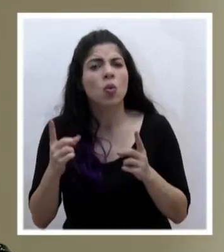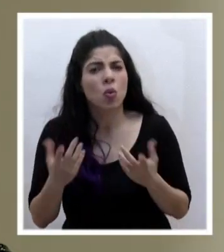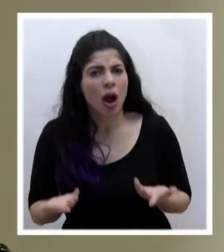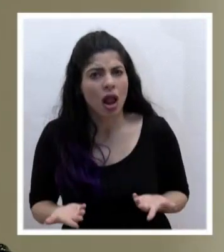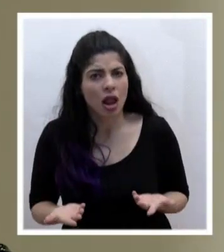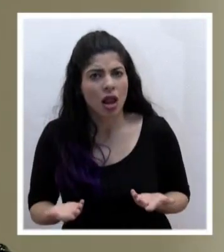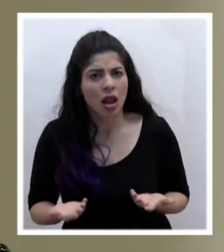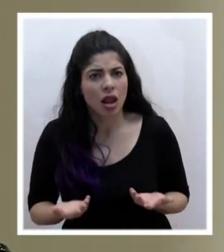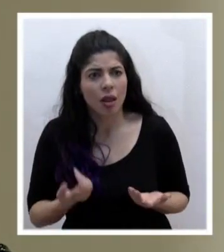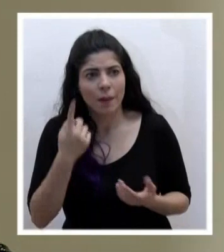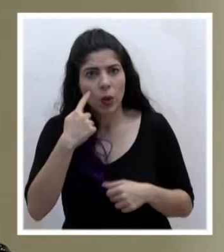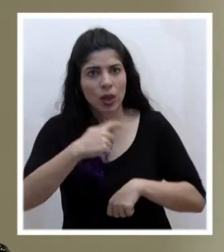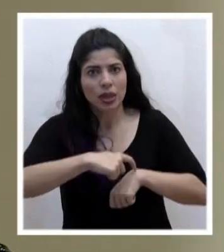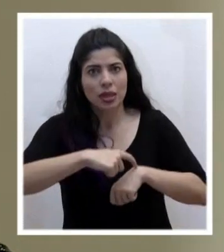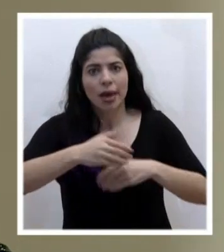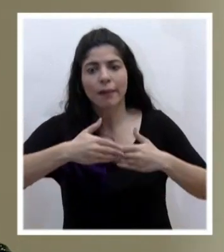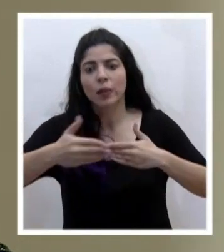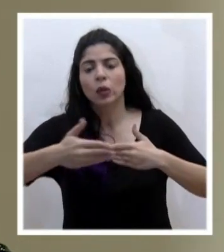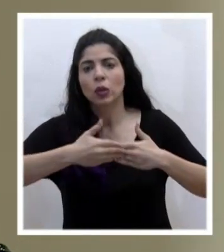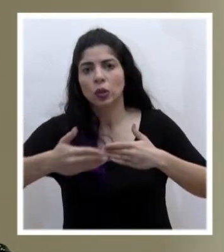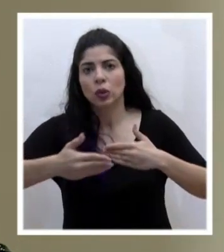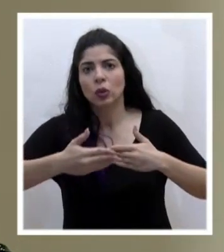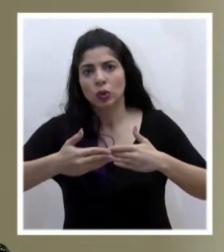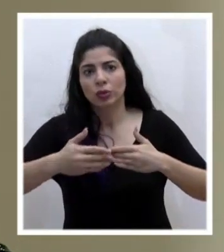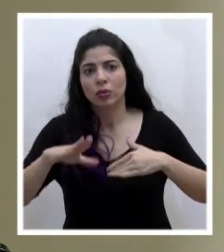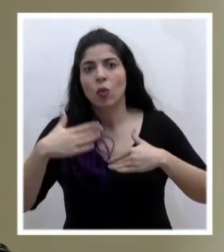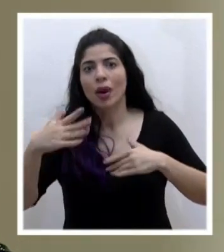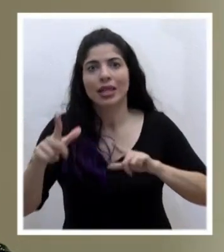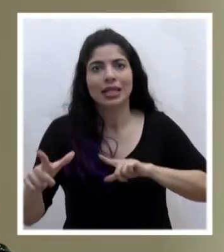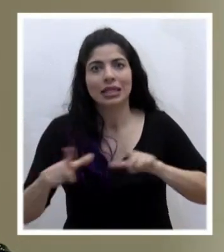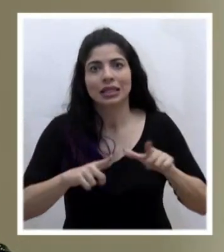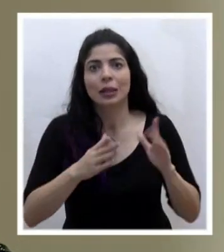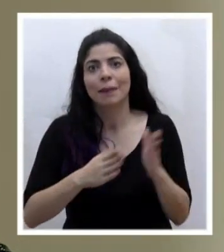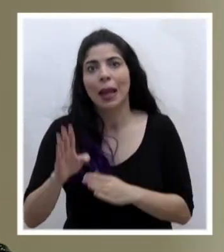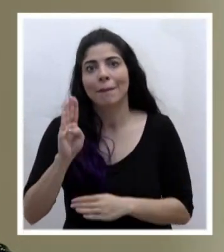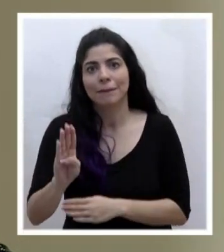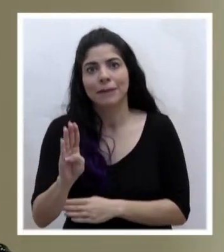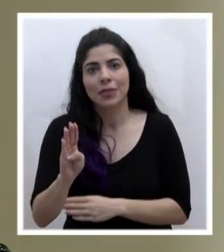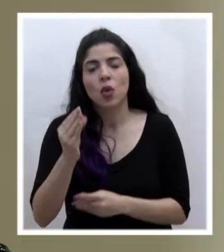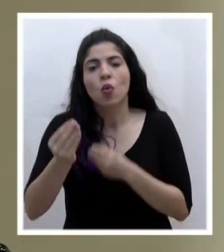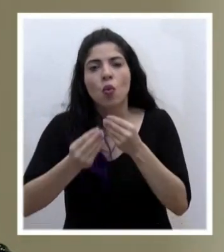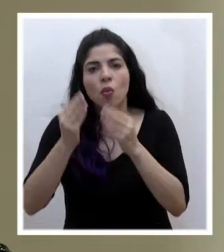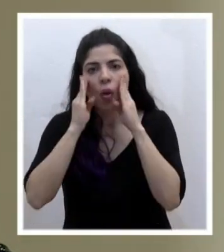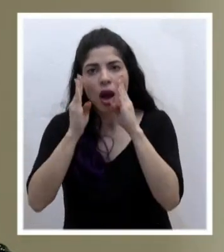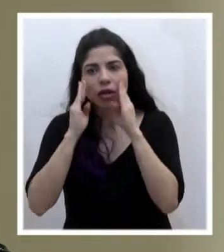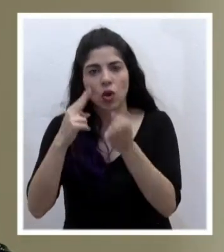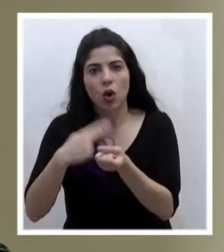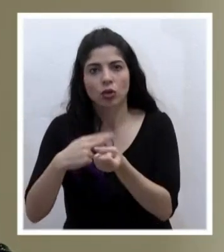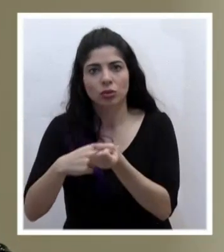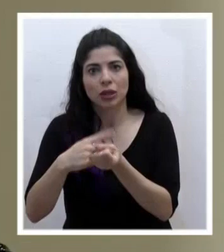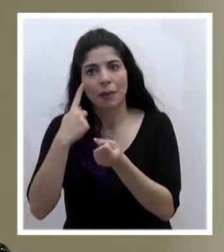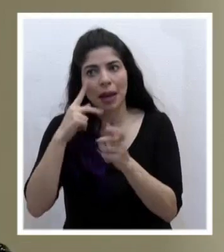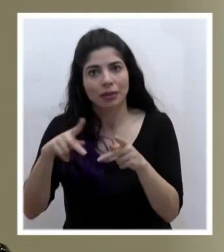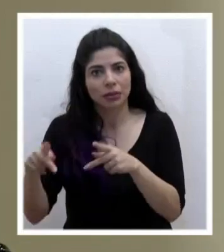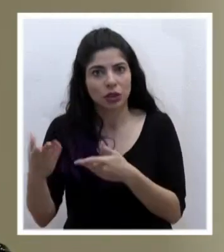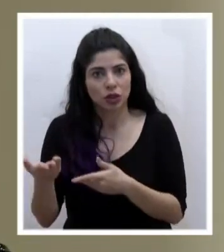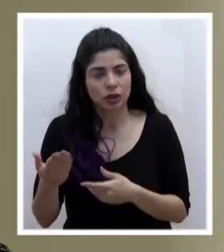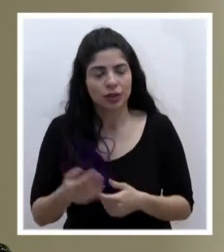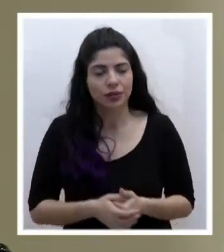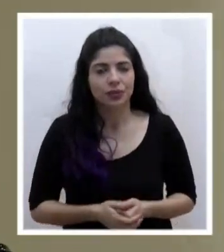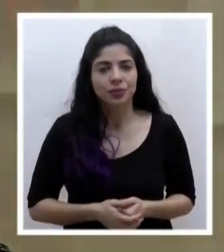Social en cuanto al tiempo que estarán listos este plan B para la atención de los centros hospitalarios para la población?